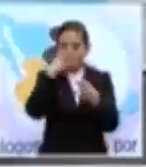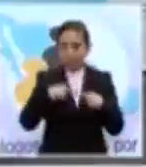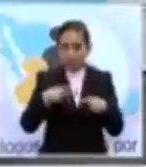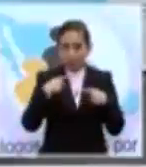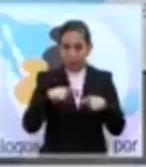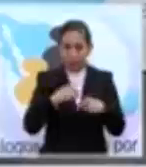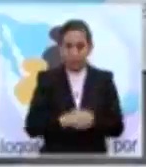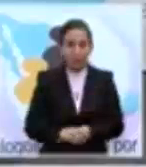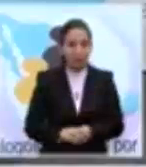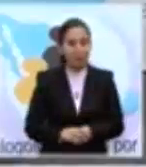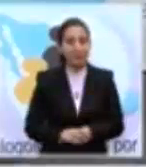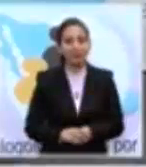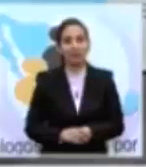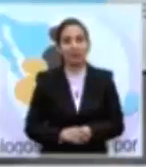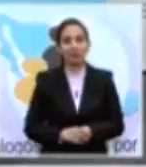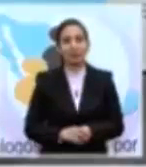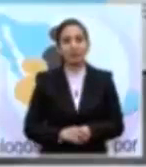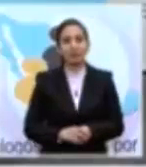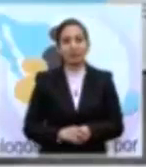sociedad.